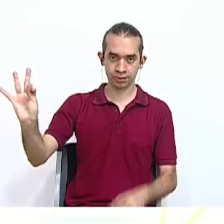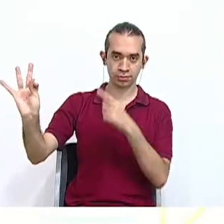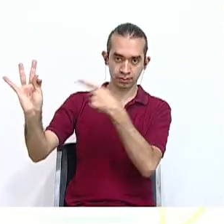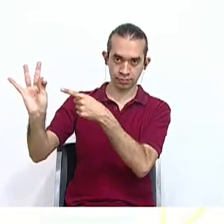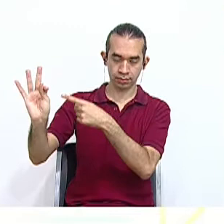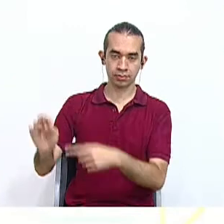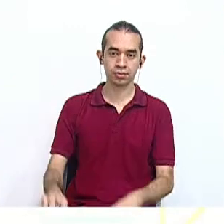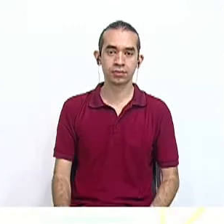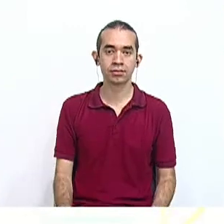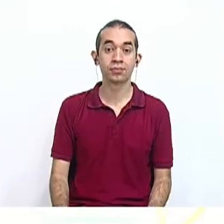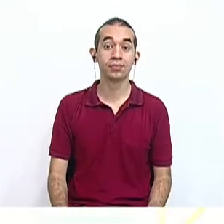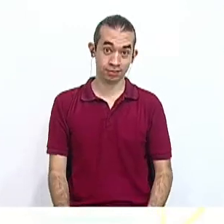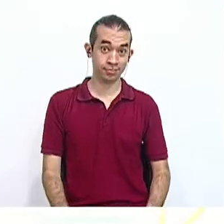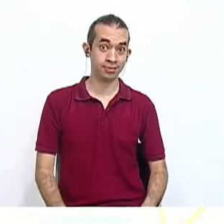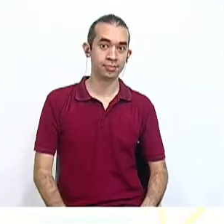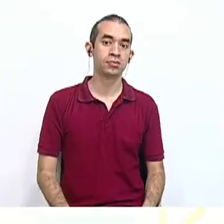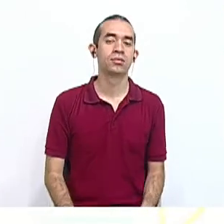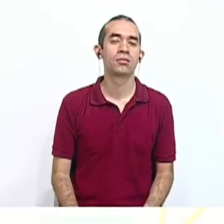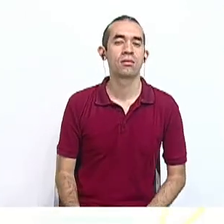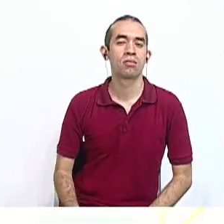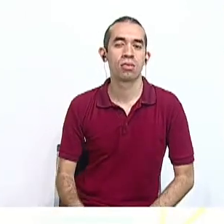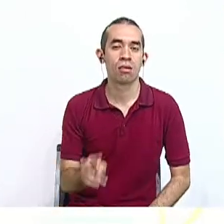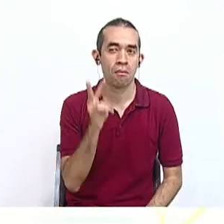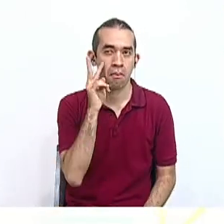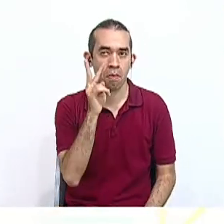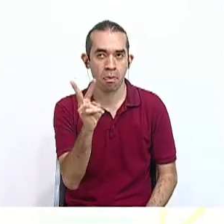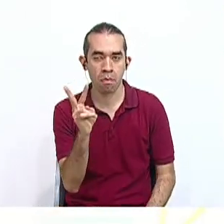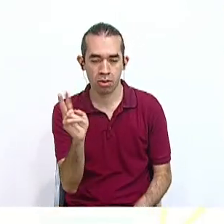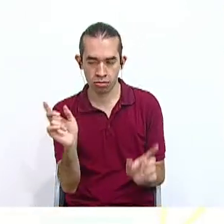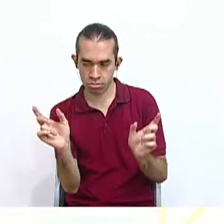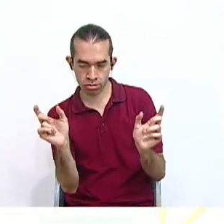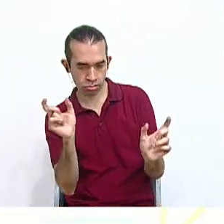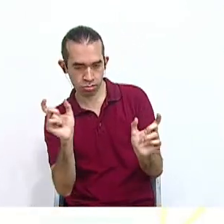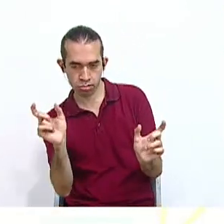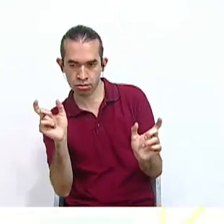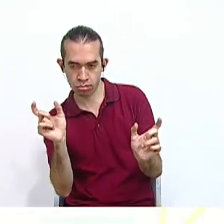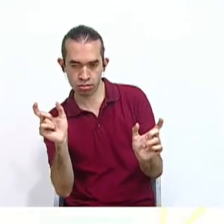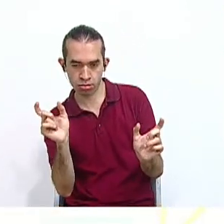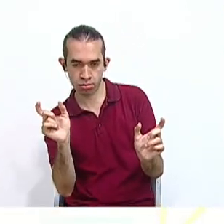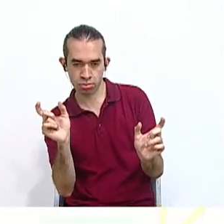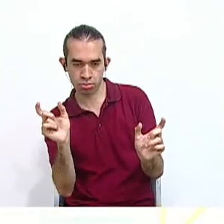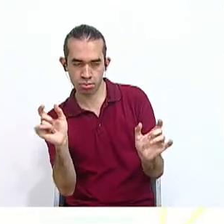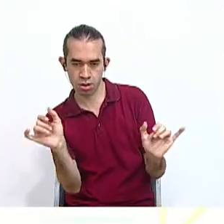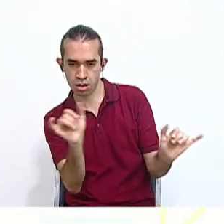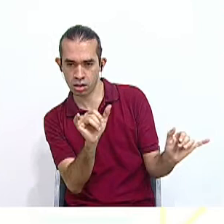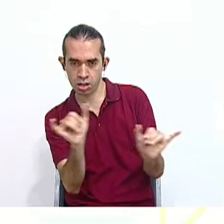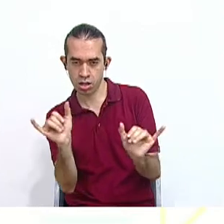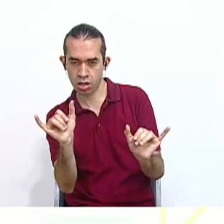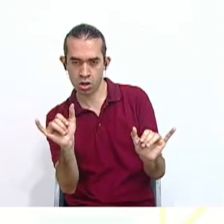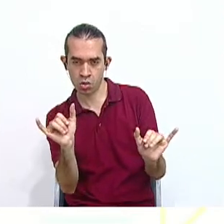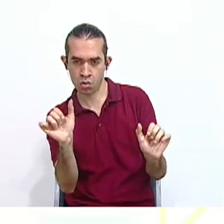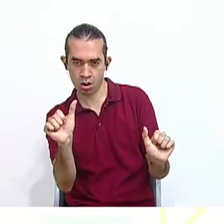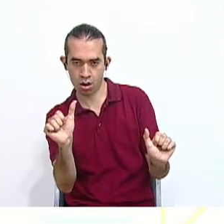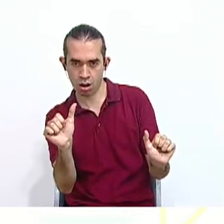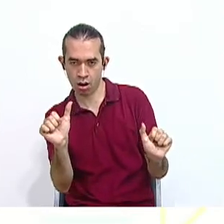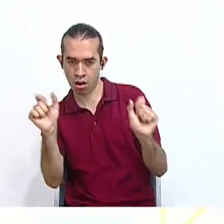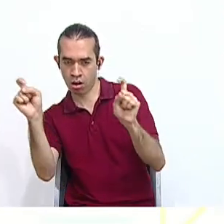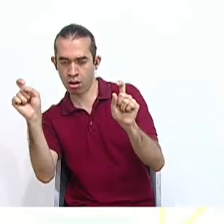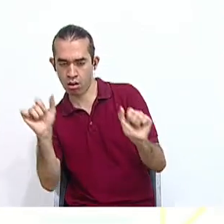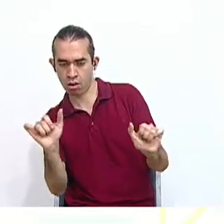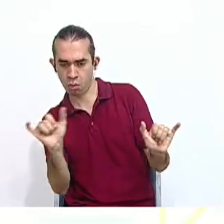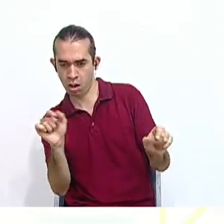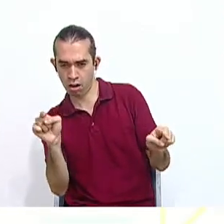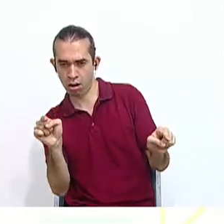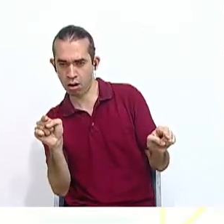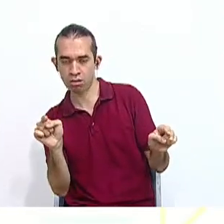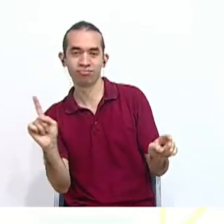0,087t. Ahora bien, ¿observan las bases de esta ecuación exponencial? ¿Son iguales? Por supuesto que no.